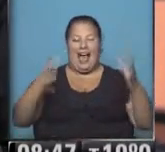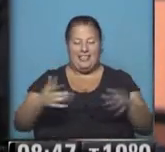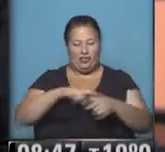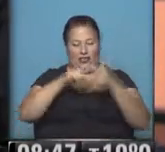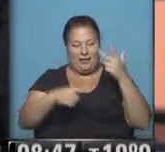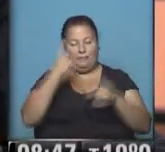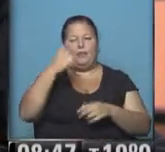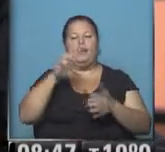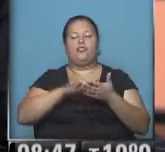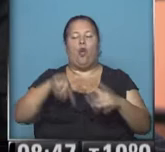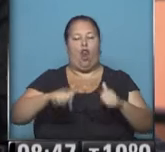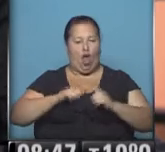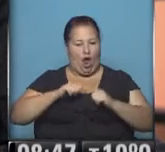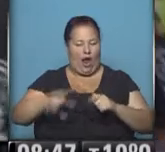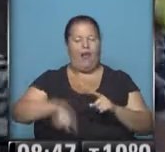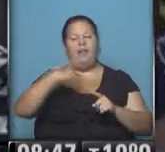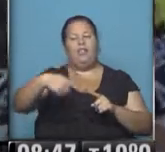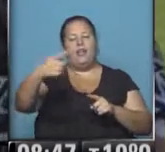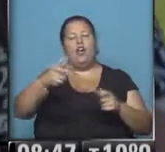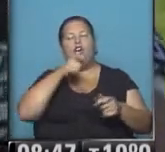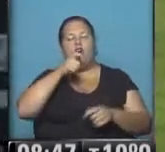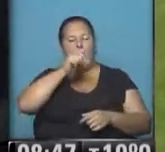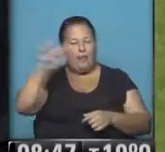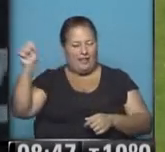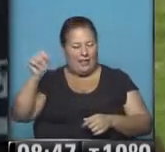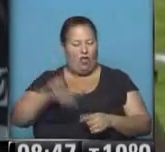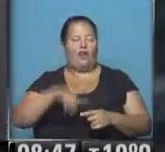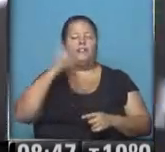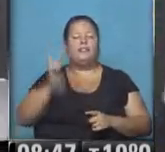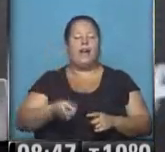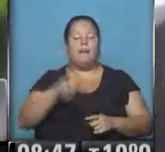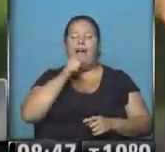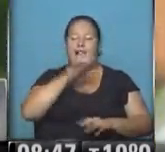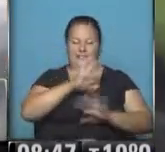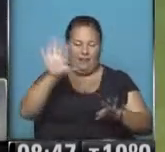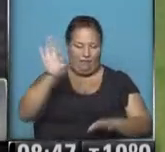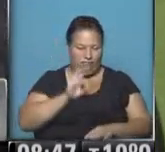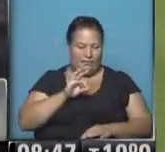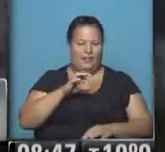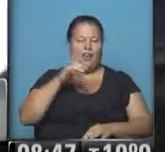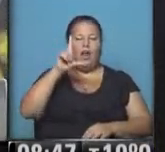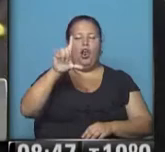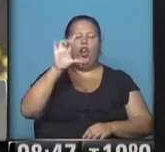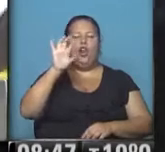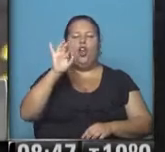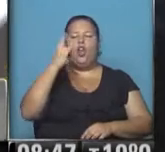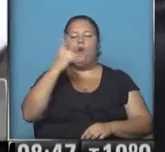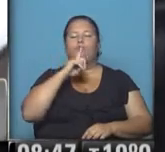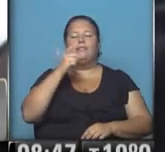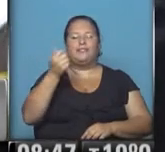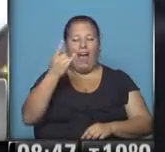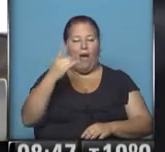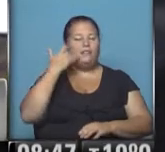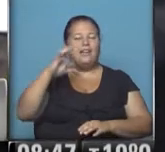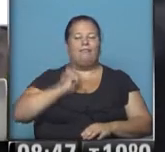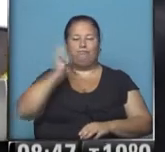el del torneo local. Los posteriores serán por la Copa Libertadores de América y tenemos árbitro. Será Patricio Lustó, ¿se acuerda? El que sacó las